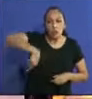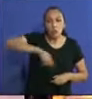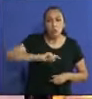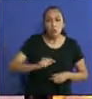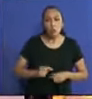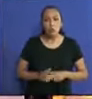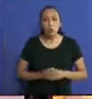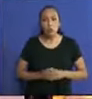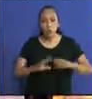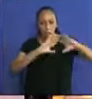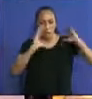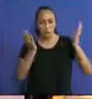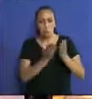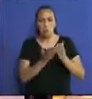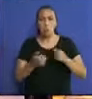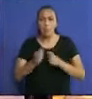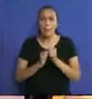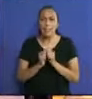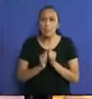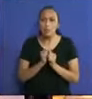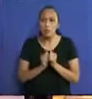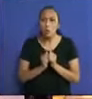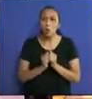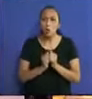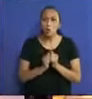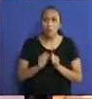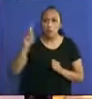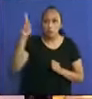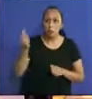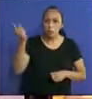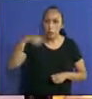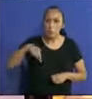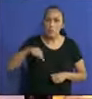hacerse carne, al hacerse hombre.